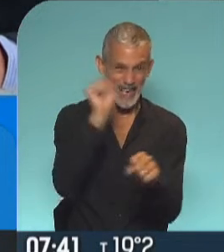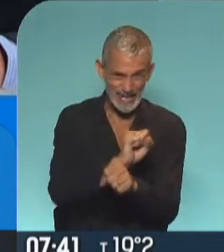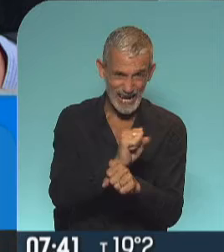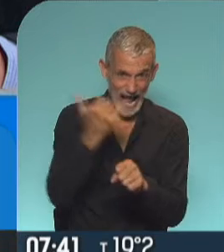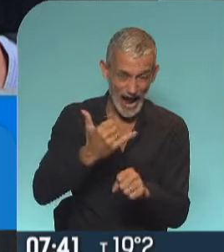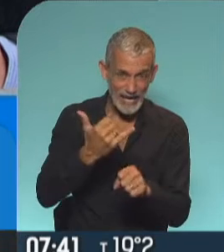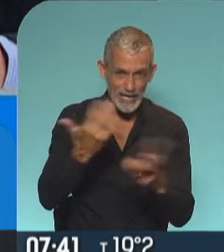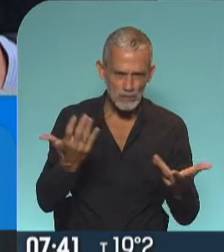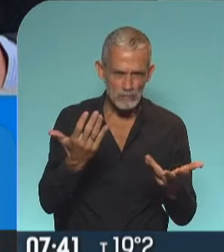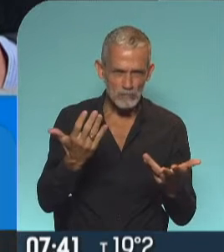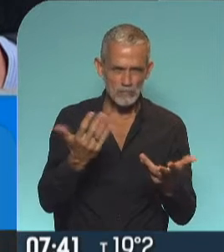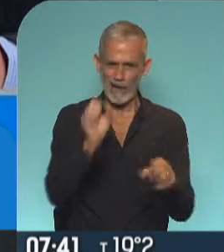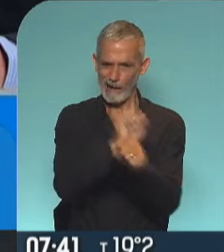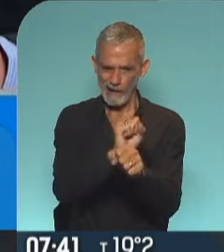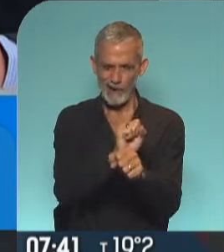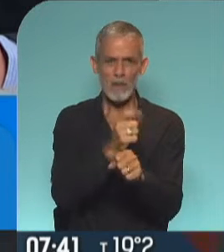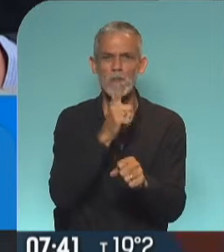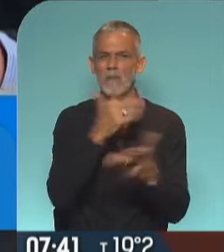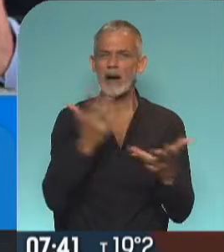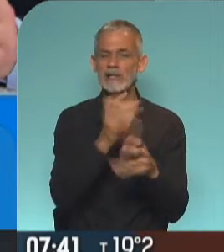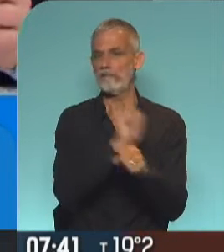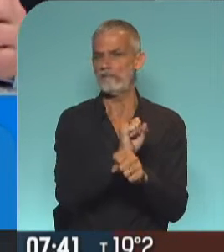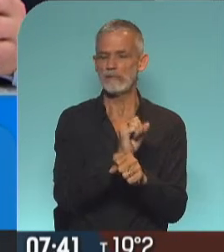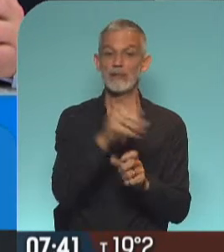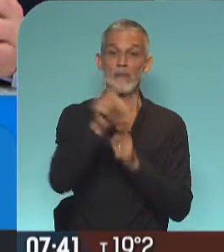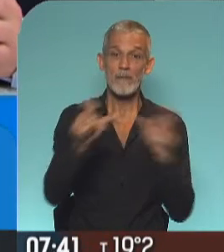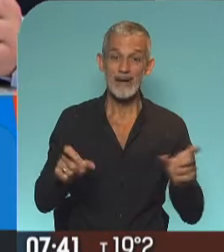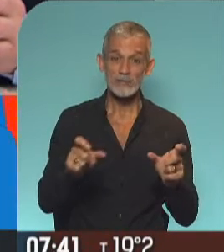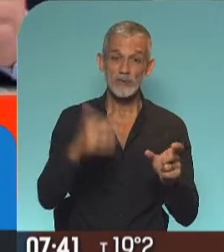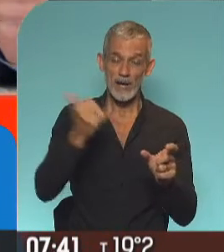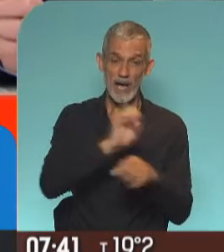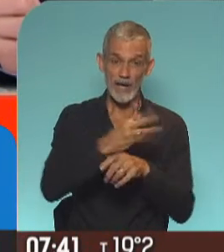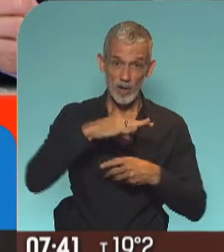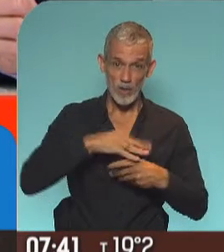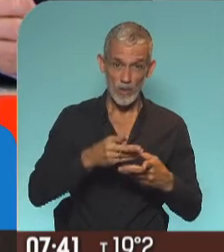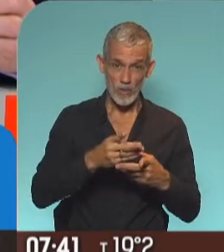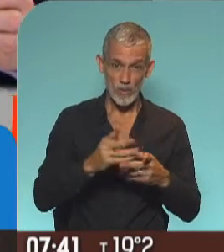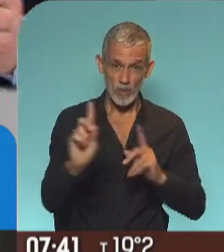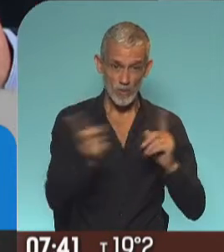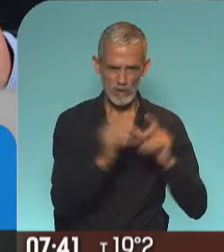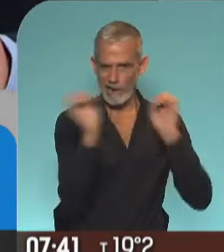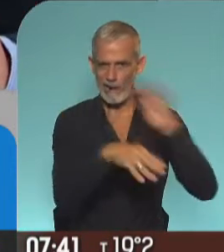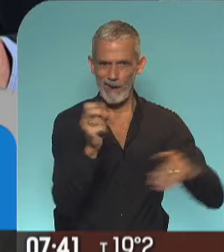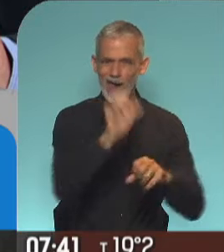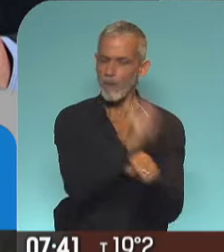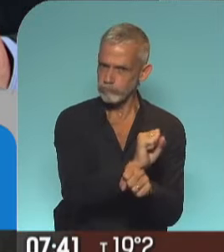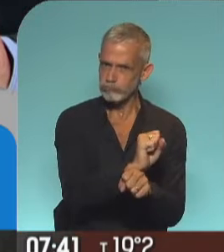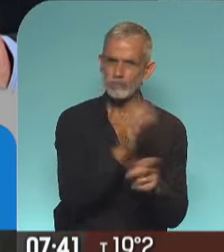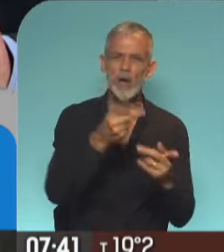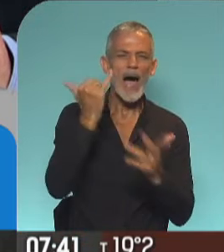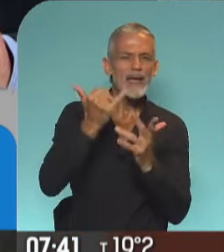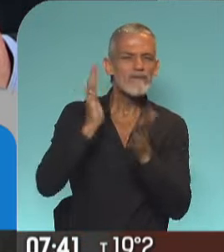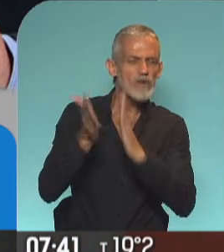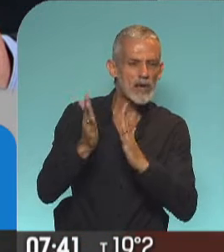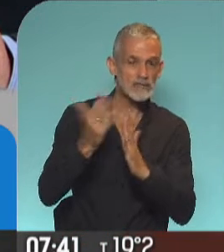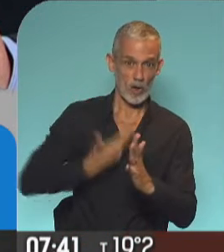detención camuflada o encubierta de personas que están en los centros de aislamiento? ¿Hay una situación de violencia